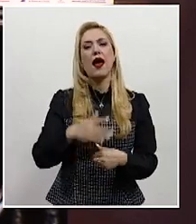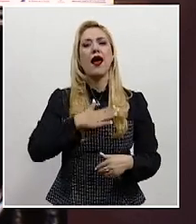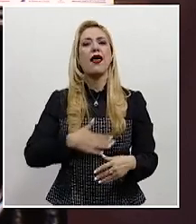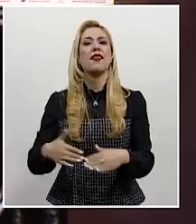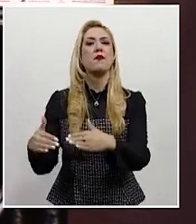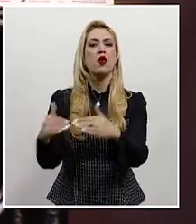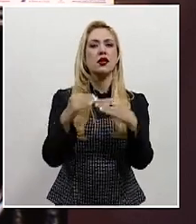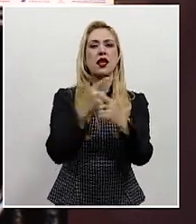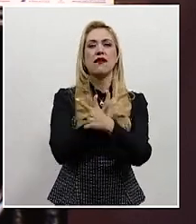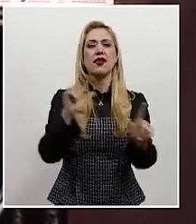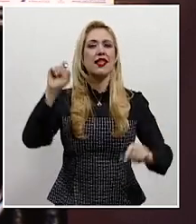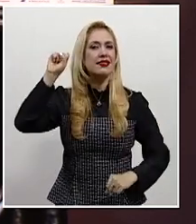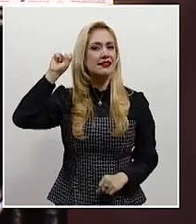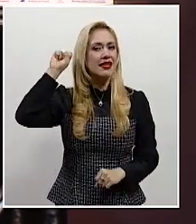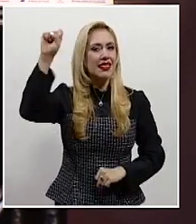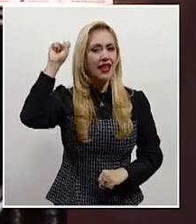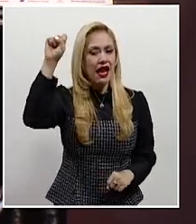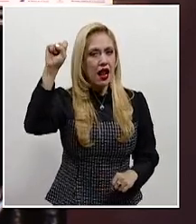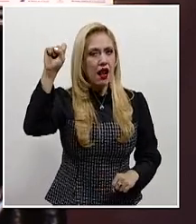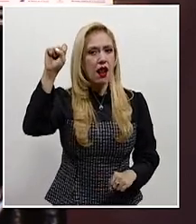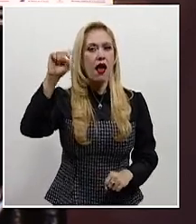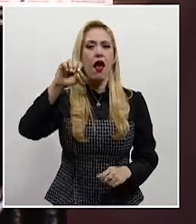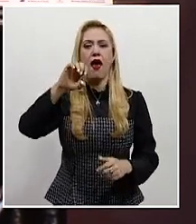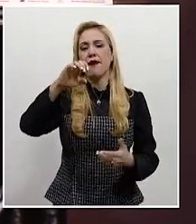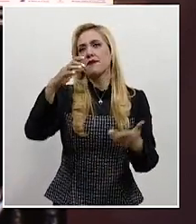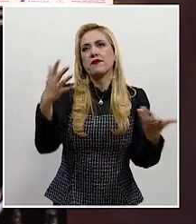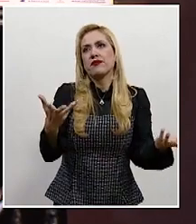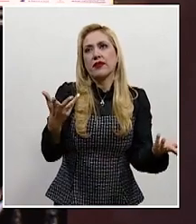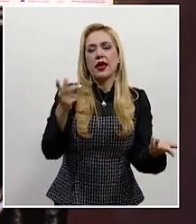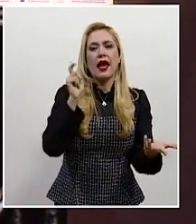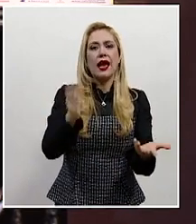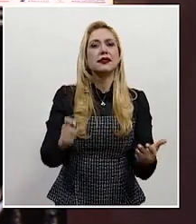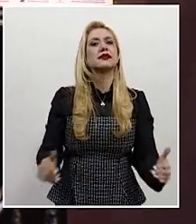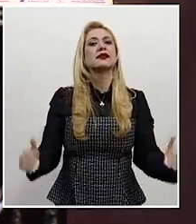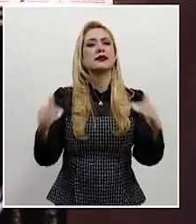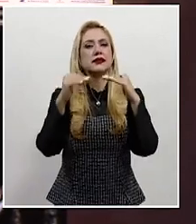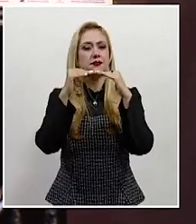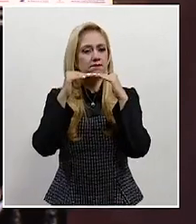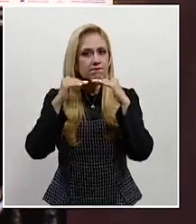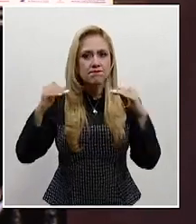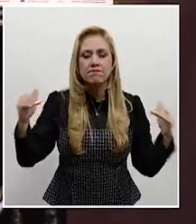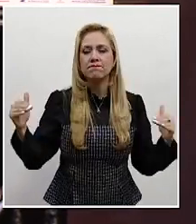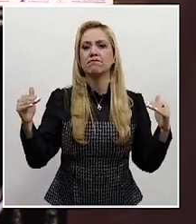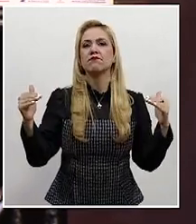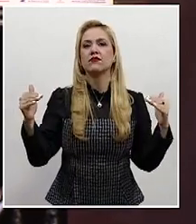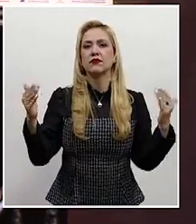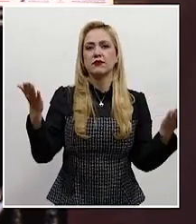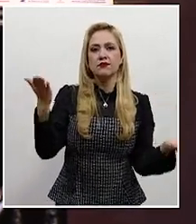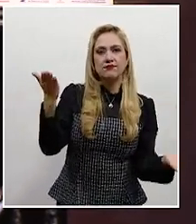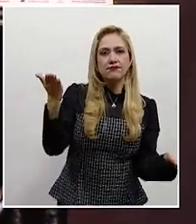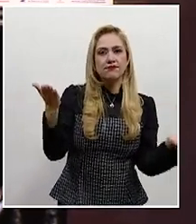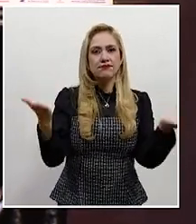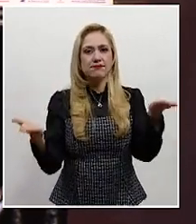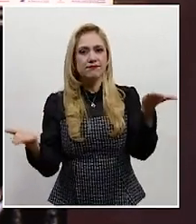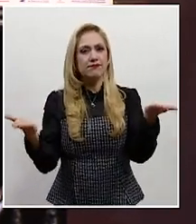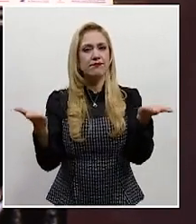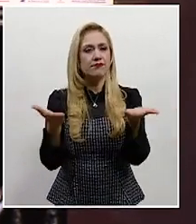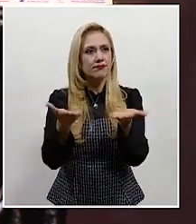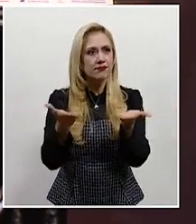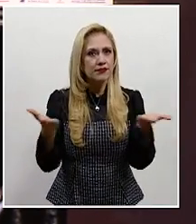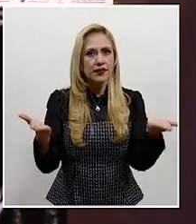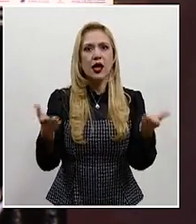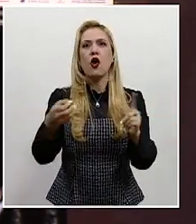democracia sindical, es decir, construir un mercado laboral con mayores equilibrios, donde pues se permita con